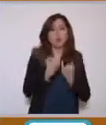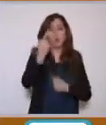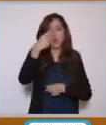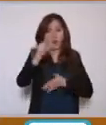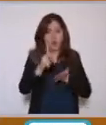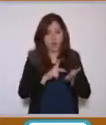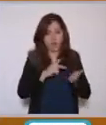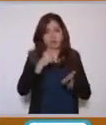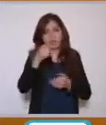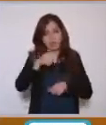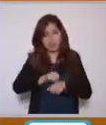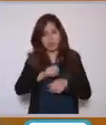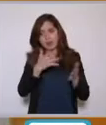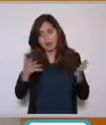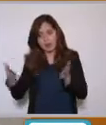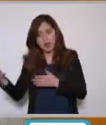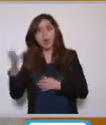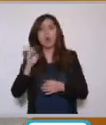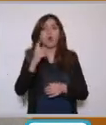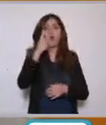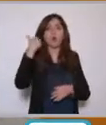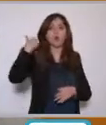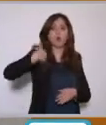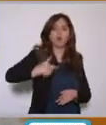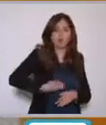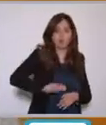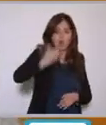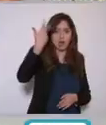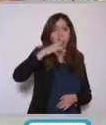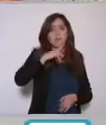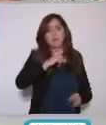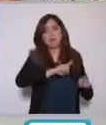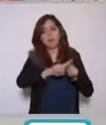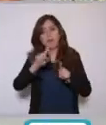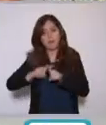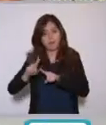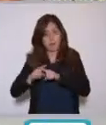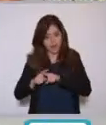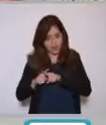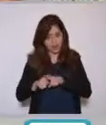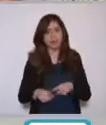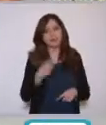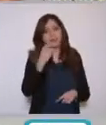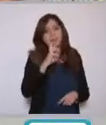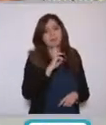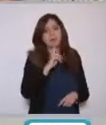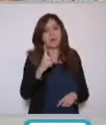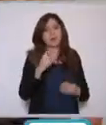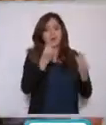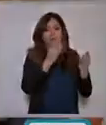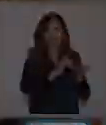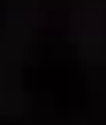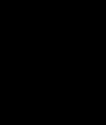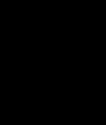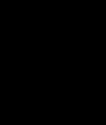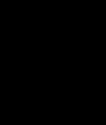consejo. Y Wendy, si no tenemos para invertir en una bolsa carísima, pues mejor en varias, ¿no? Exacto. Sería lo mejor. Gracias, Wendy Crespi. Nosotros